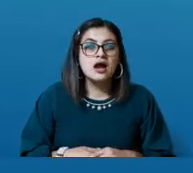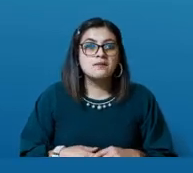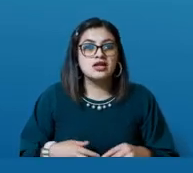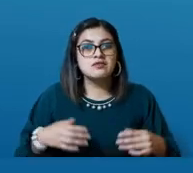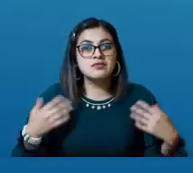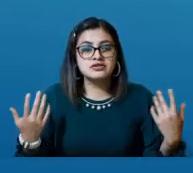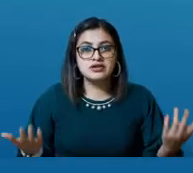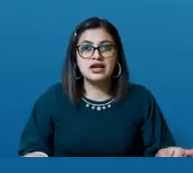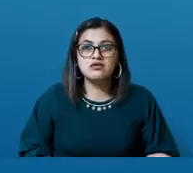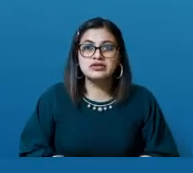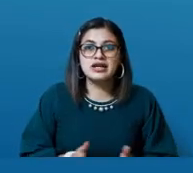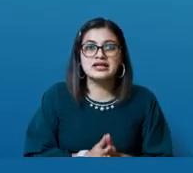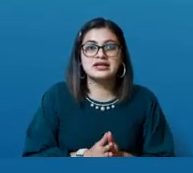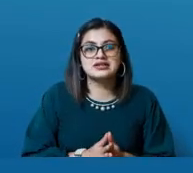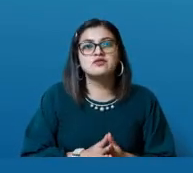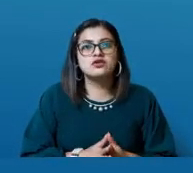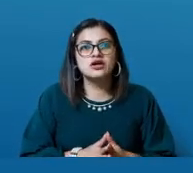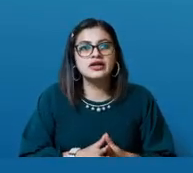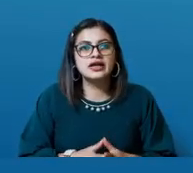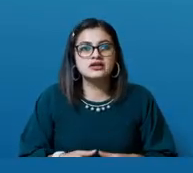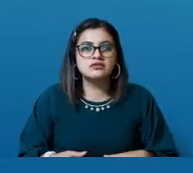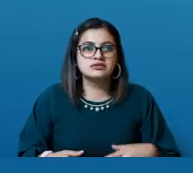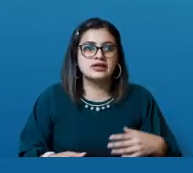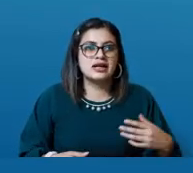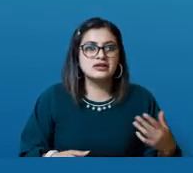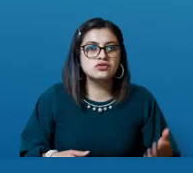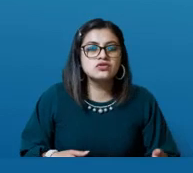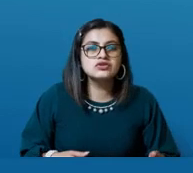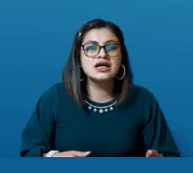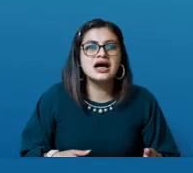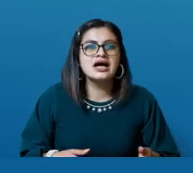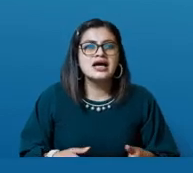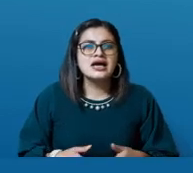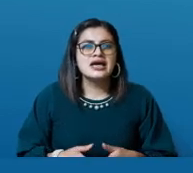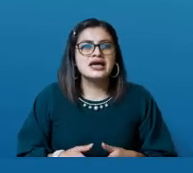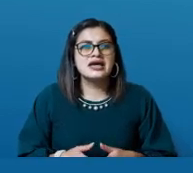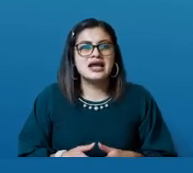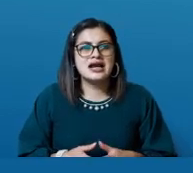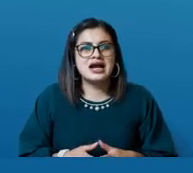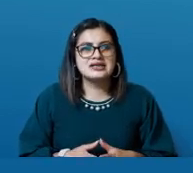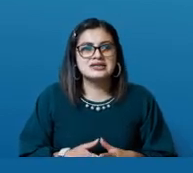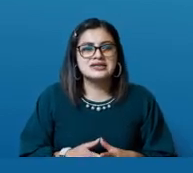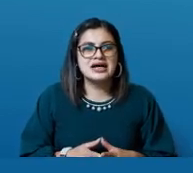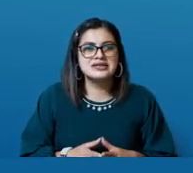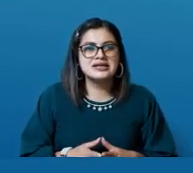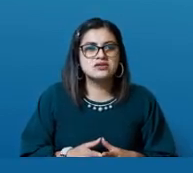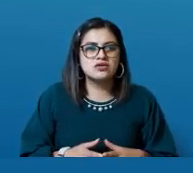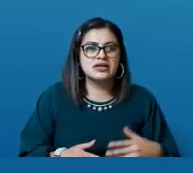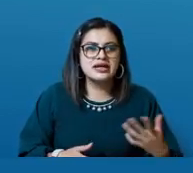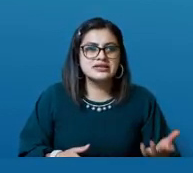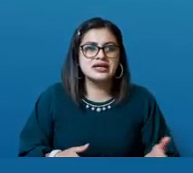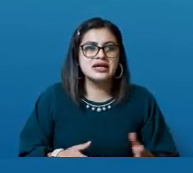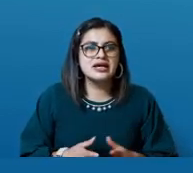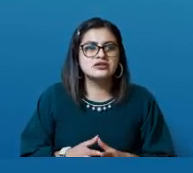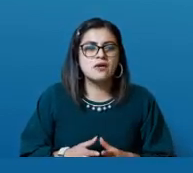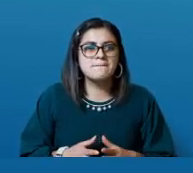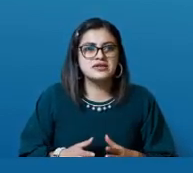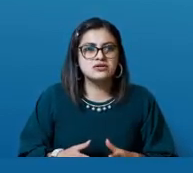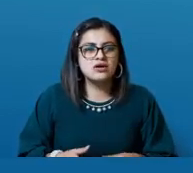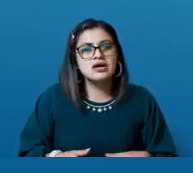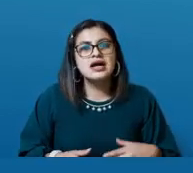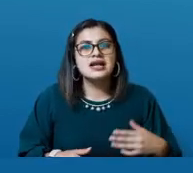folclóricas. Podemos mencionar algunas de las danzas folclóricas, como ser la tusa, las cachazas con leche,